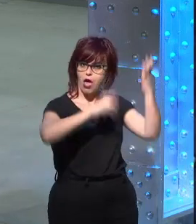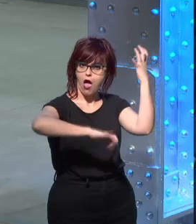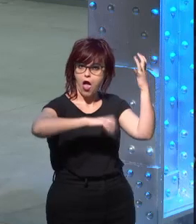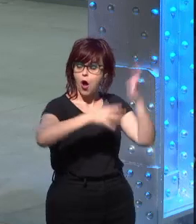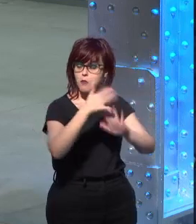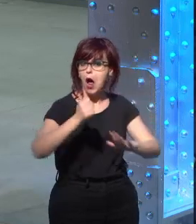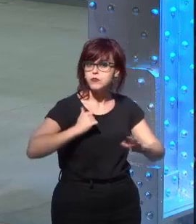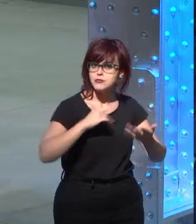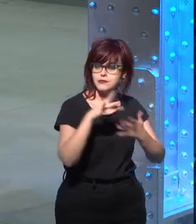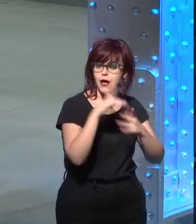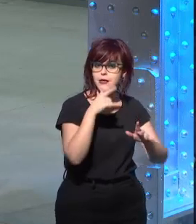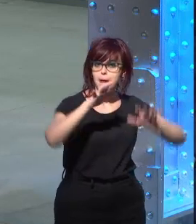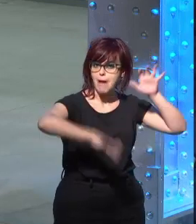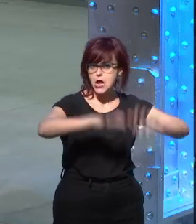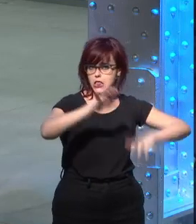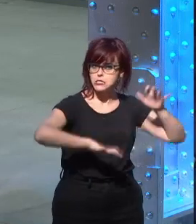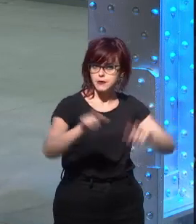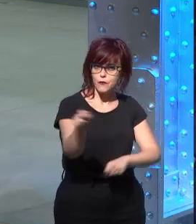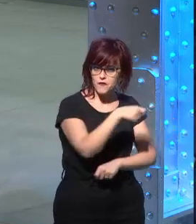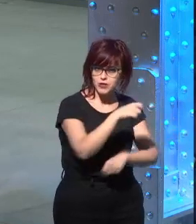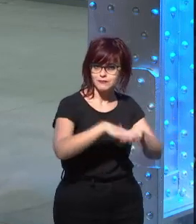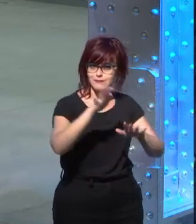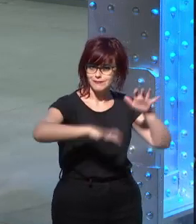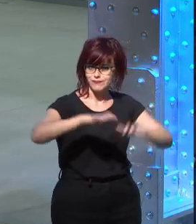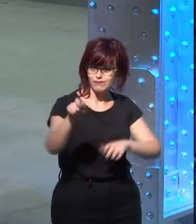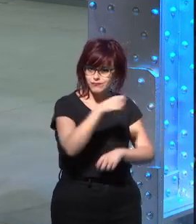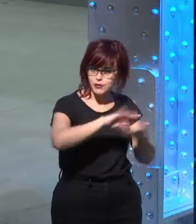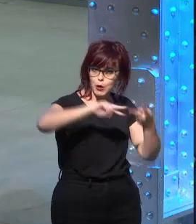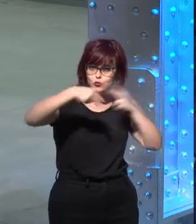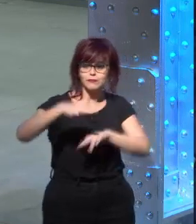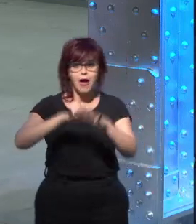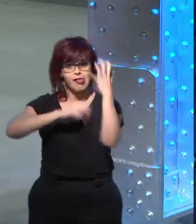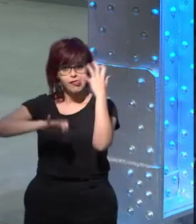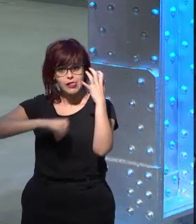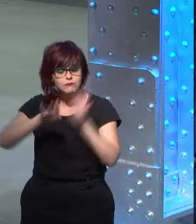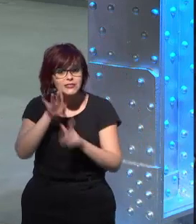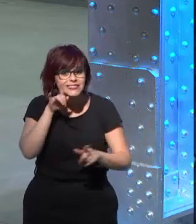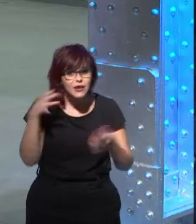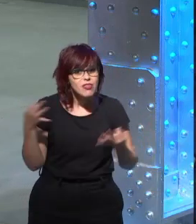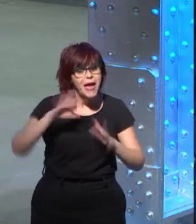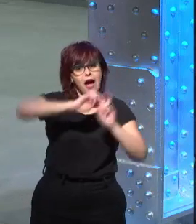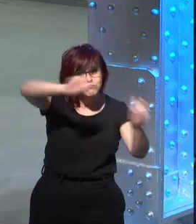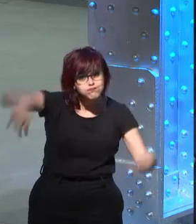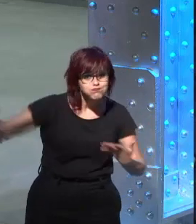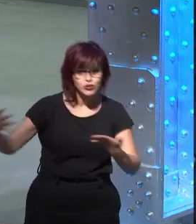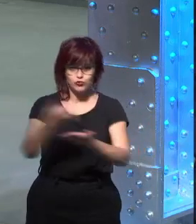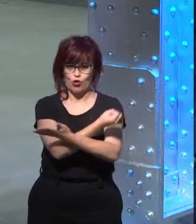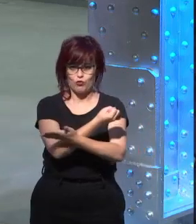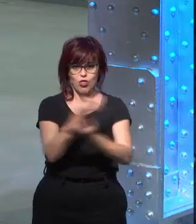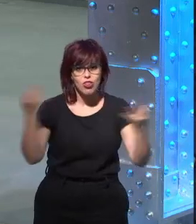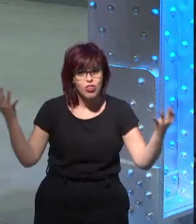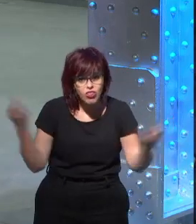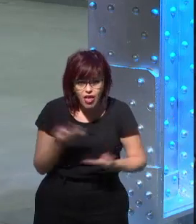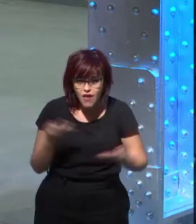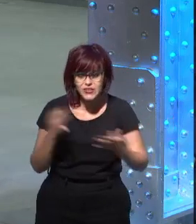herramienta más que sustituía a una máquina de escribir. Es que aquí hay que cambiarlo absolutamente todo. Y eso es lo que da la gran dificultad